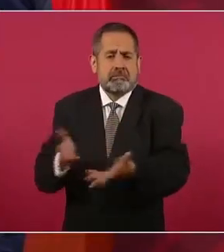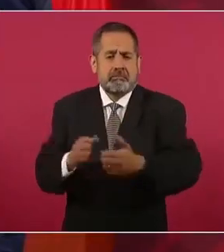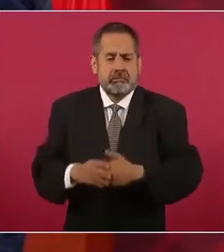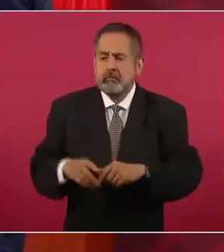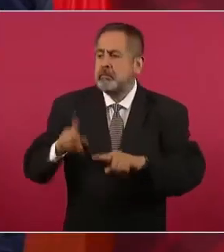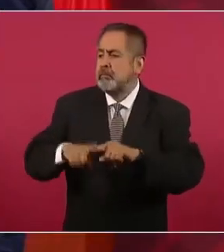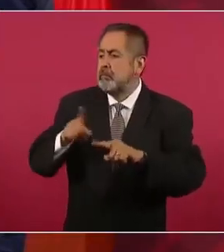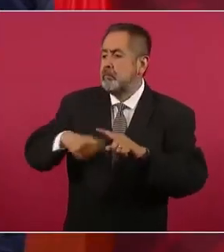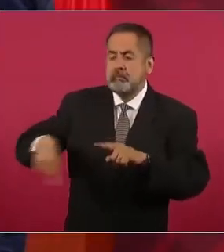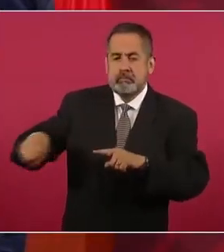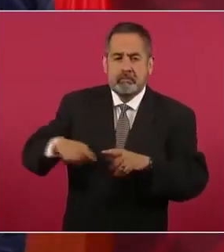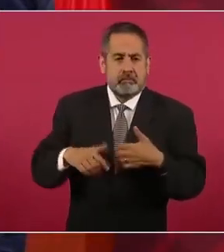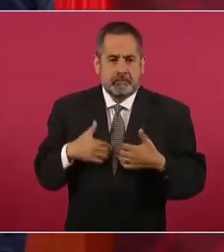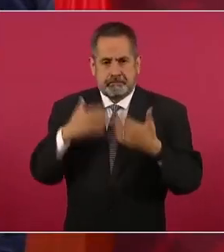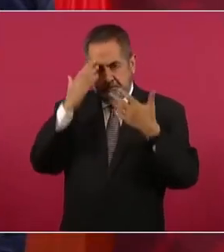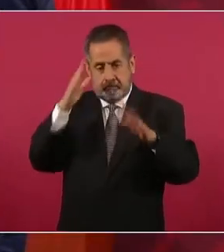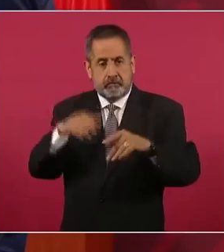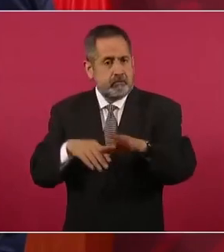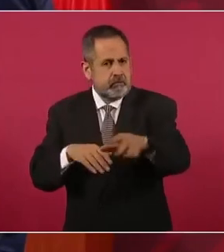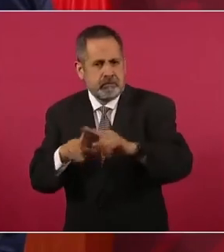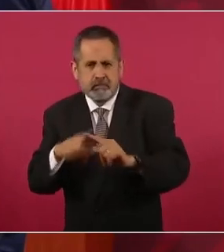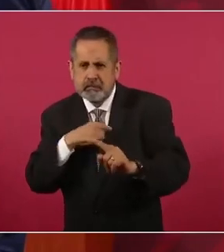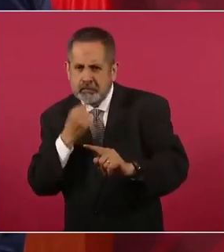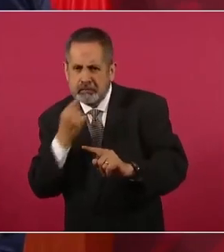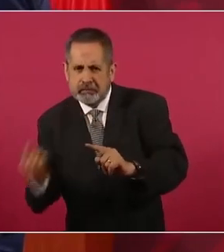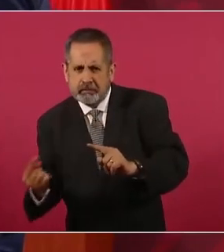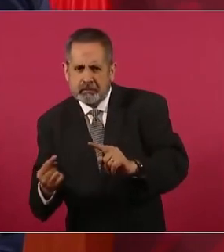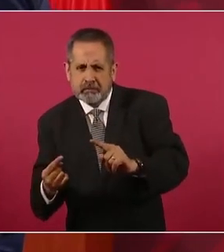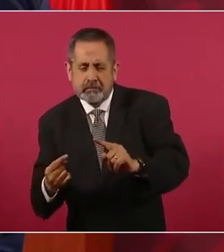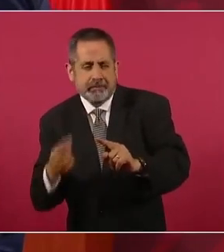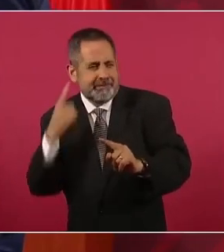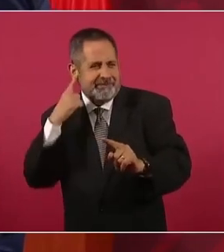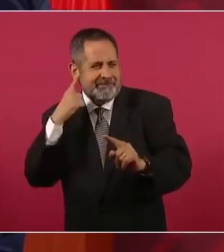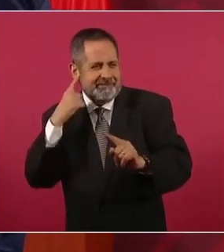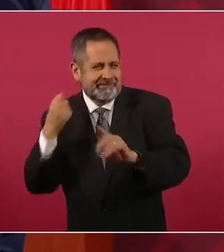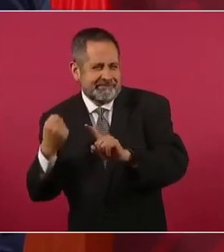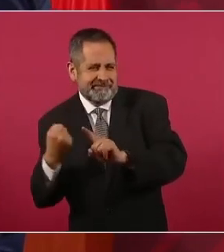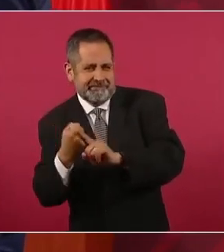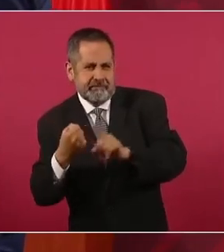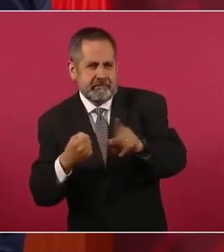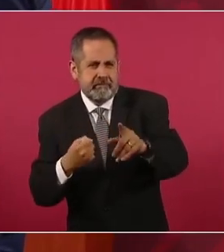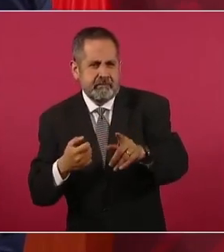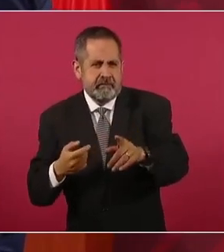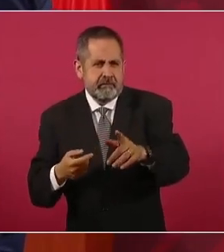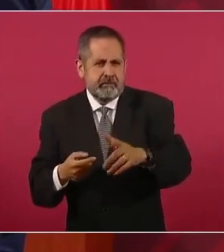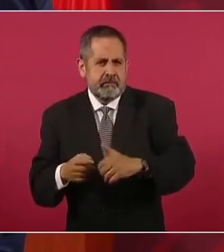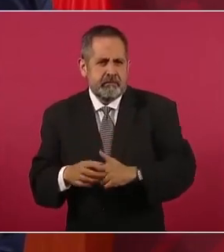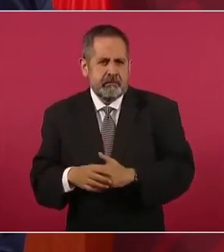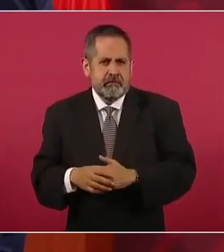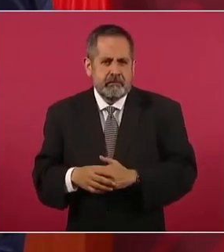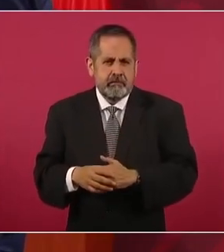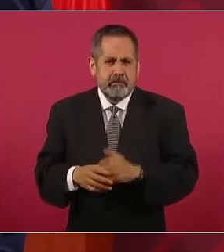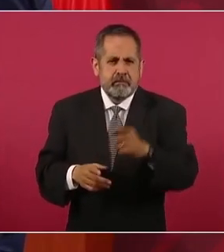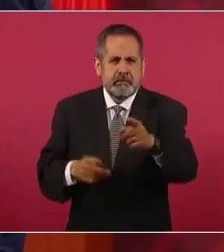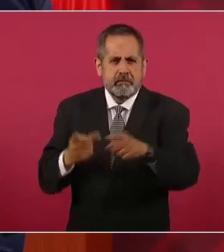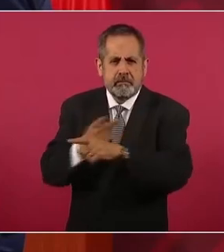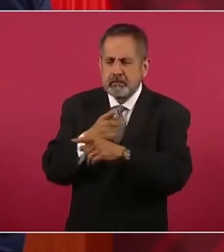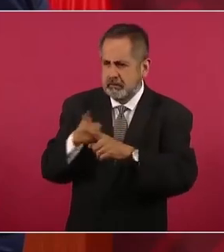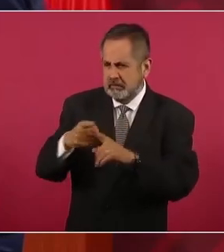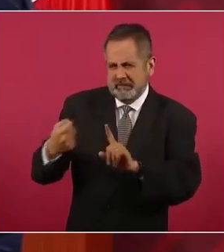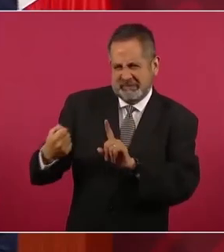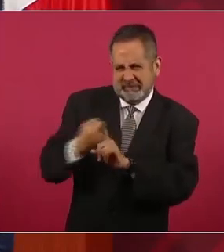tienes aquí secuestradas? No, conozco. ¿Hay un menor de edad? Sí. ¿Dónde lo secuestraron? ¿Te duele algo? Sí, sí. ¿Te lastimaste ahorita Usted me